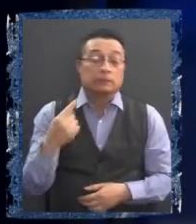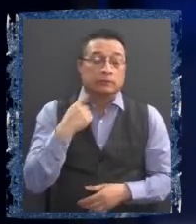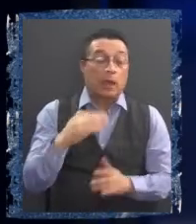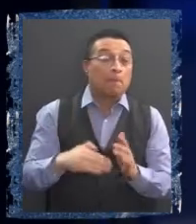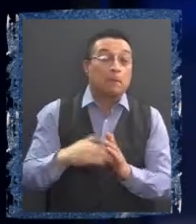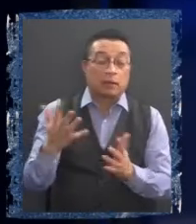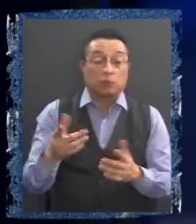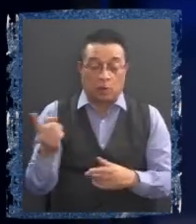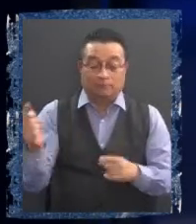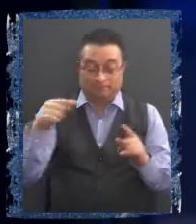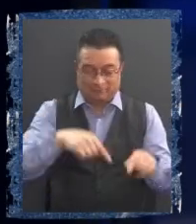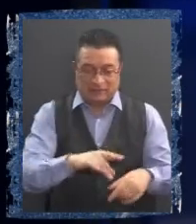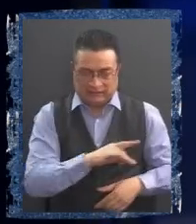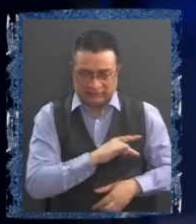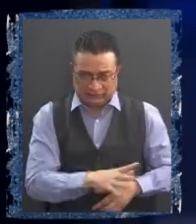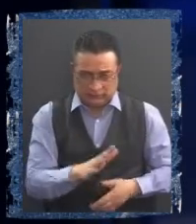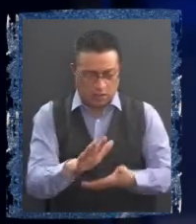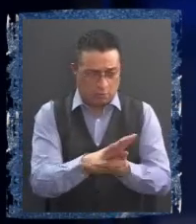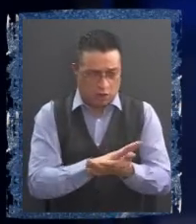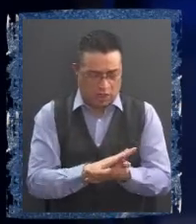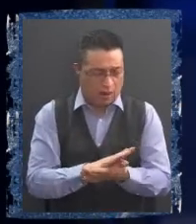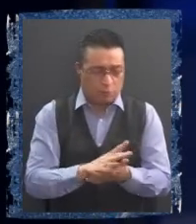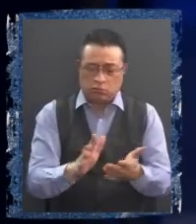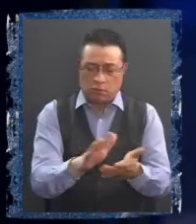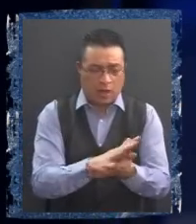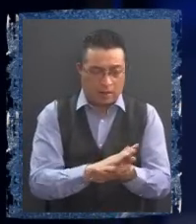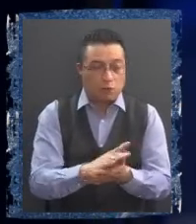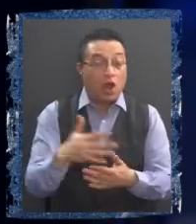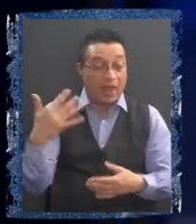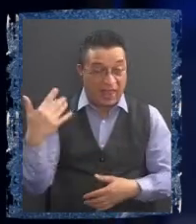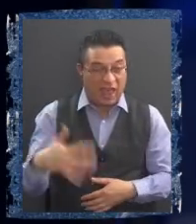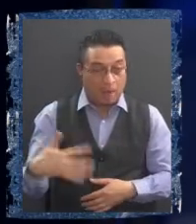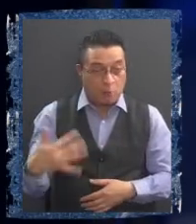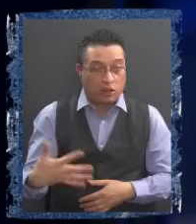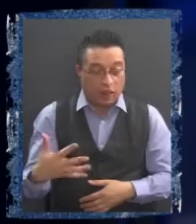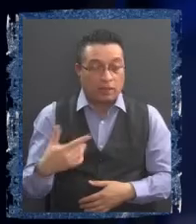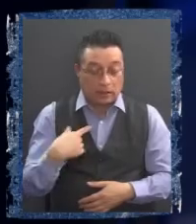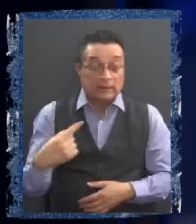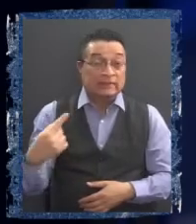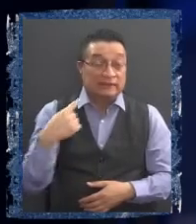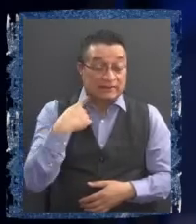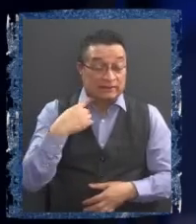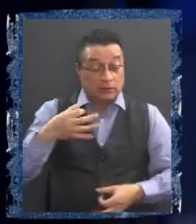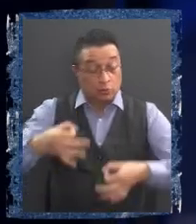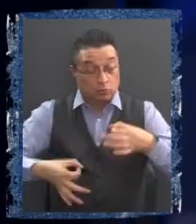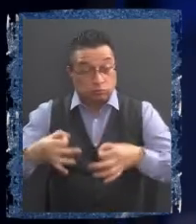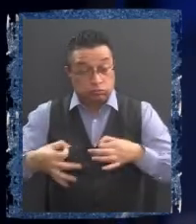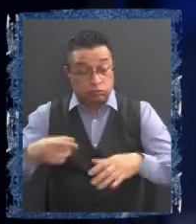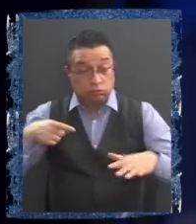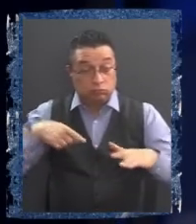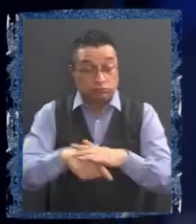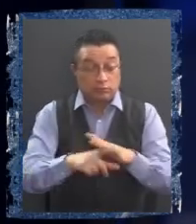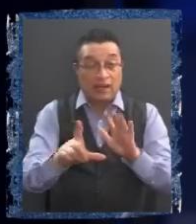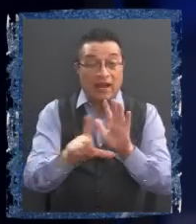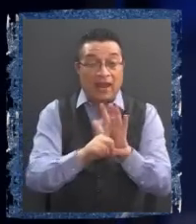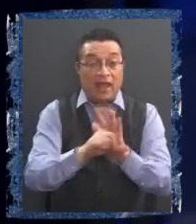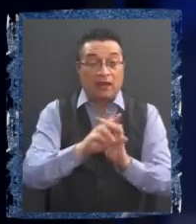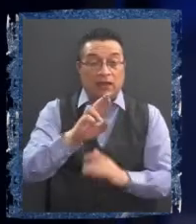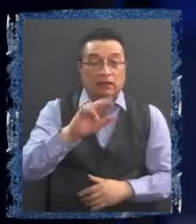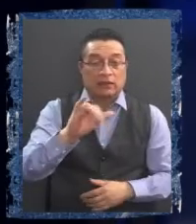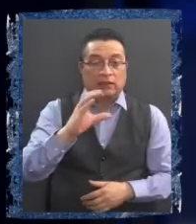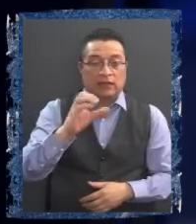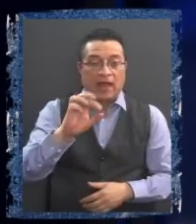traería a Chile. A mí me parece que un ejemplo importante de defecto de la judicialización es lo que ha pasado con la ley Ricarte-Soto. La